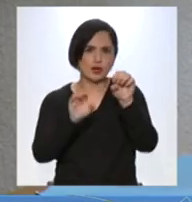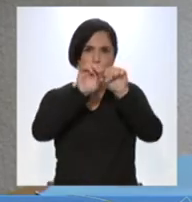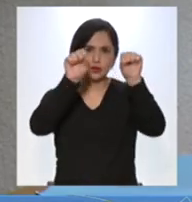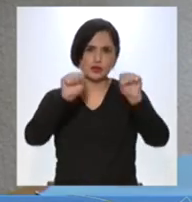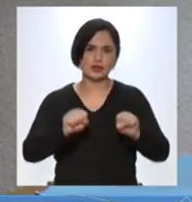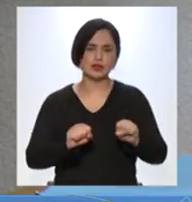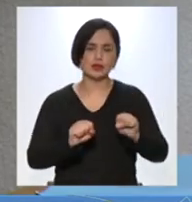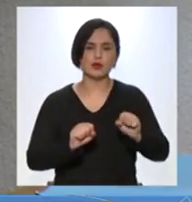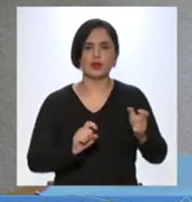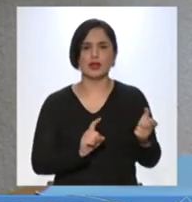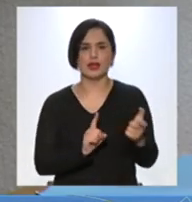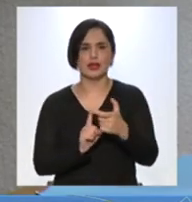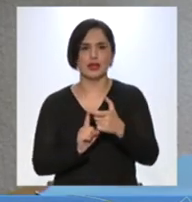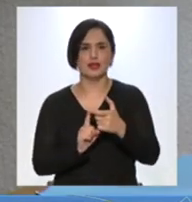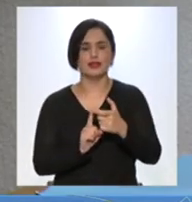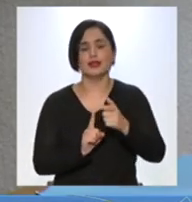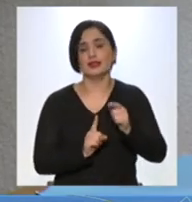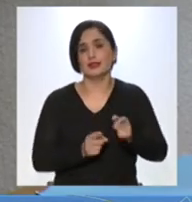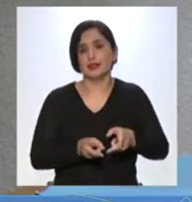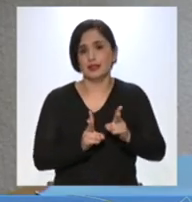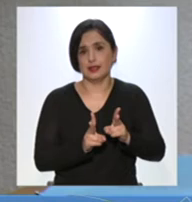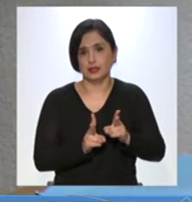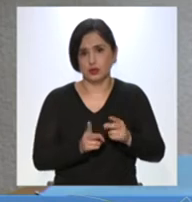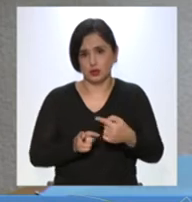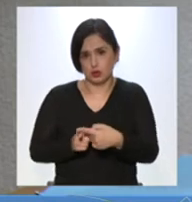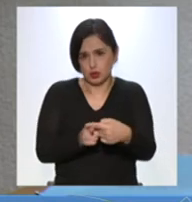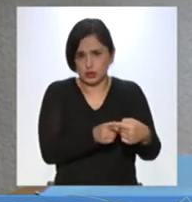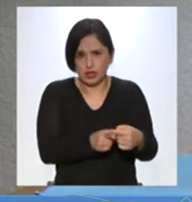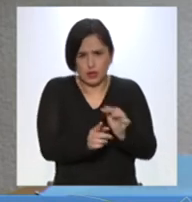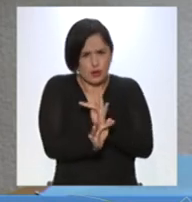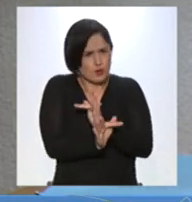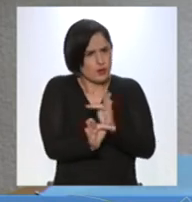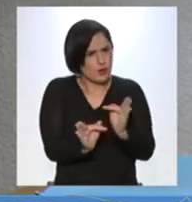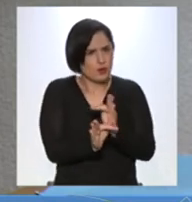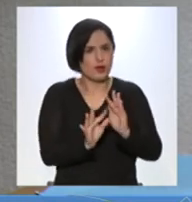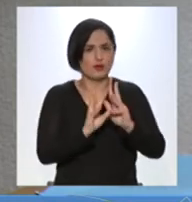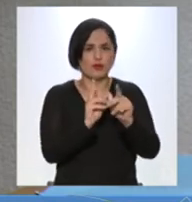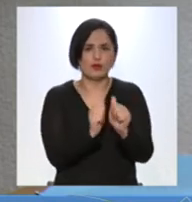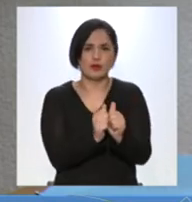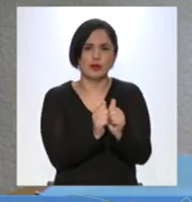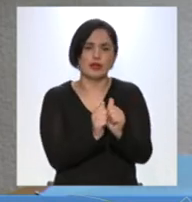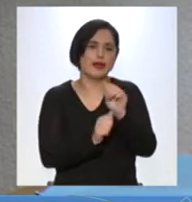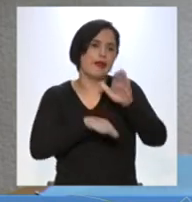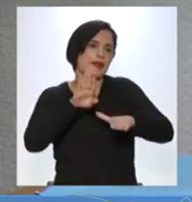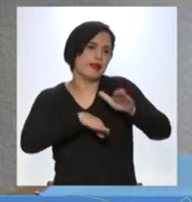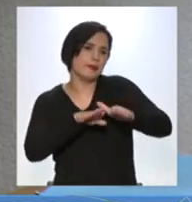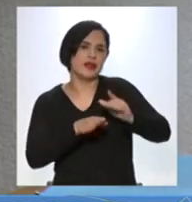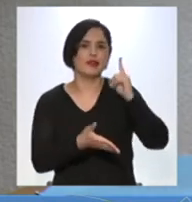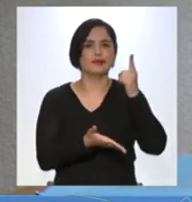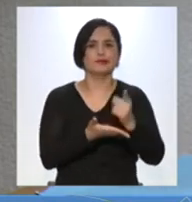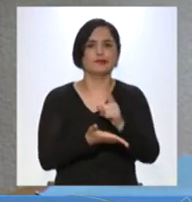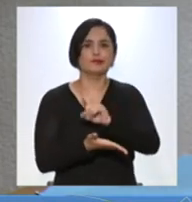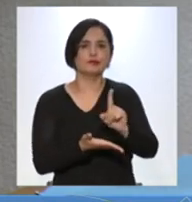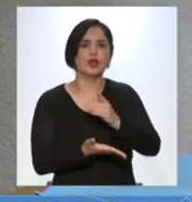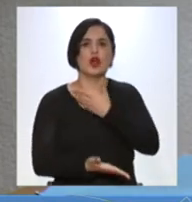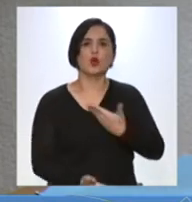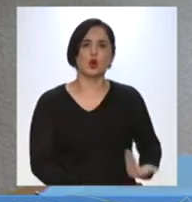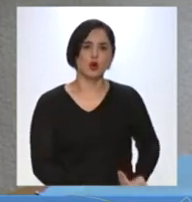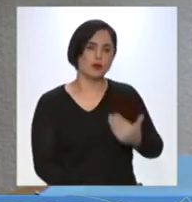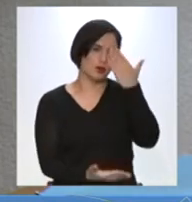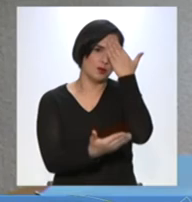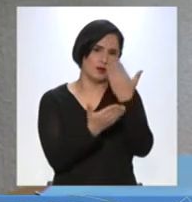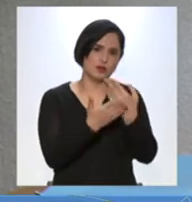y derechos sociales para que nunca más las familias chilenas dependan de la arbitrariedad de un gobierno para afrontar sus